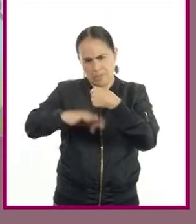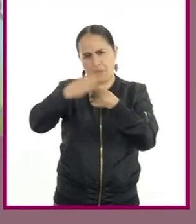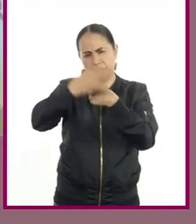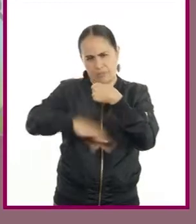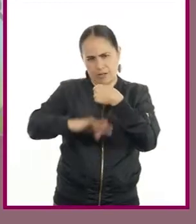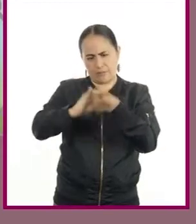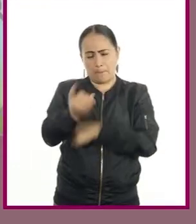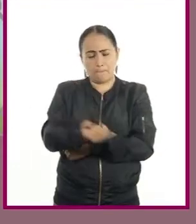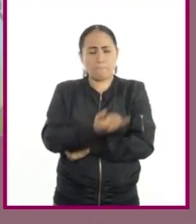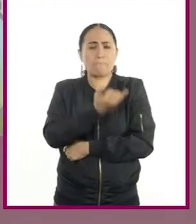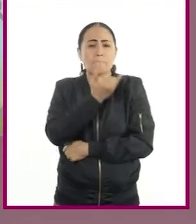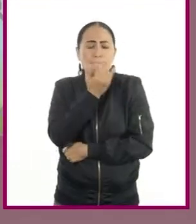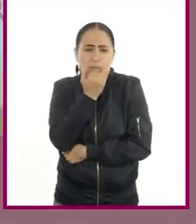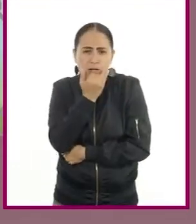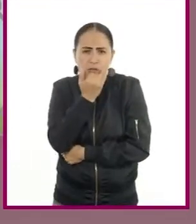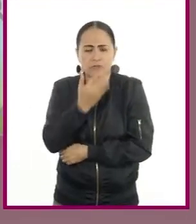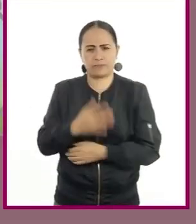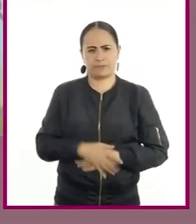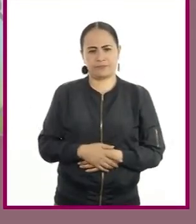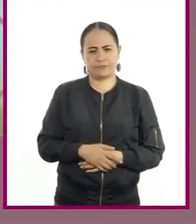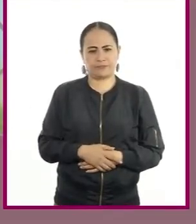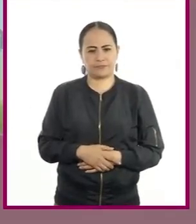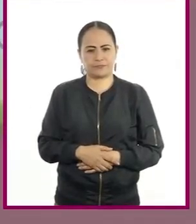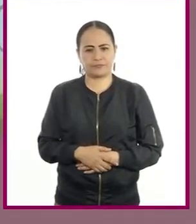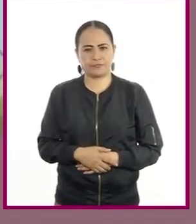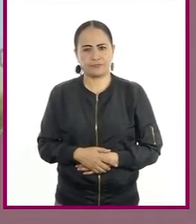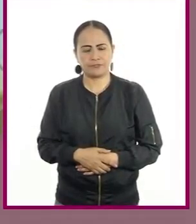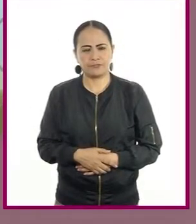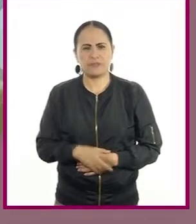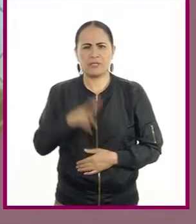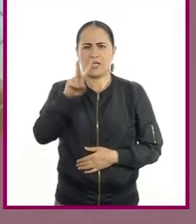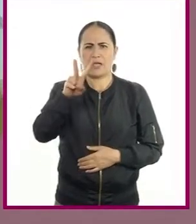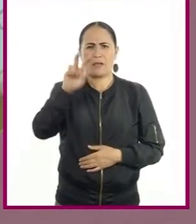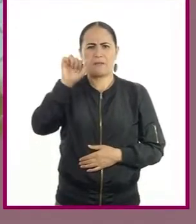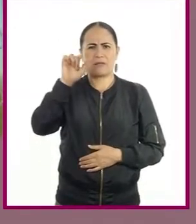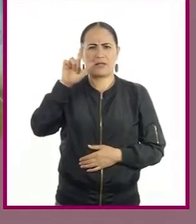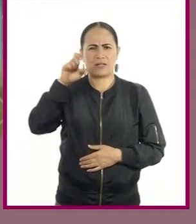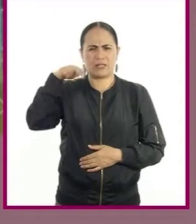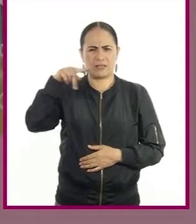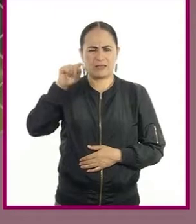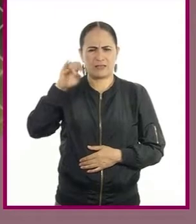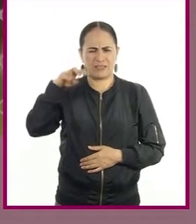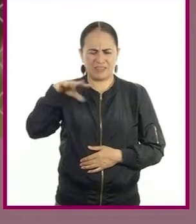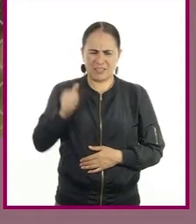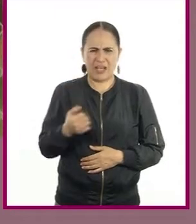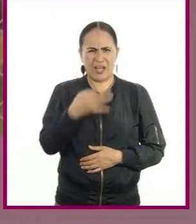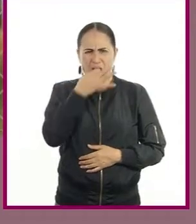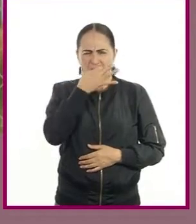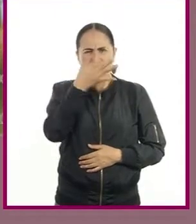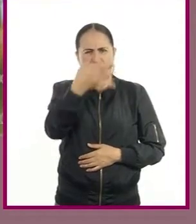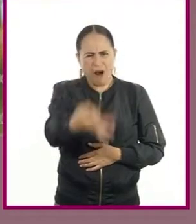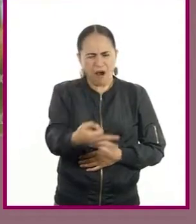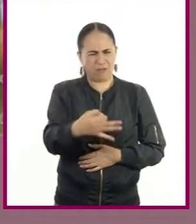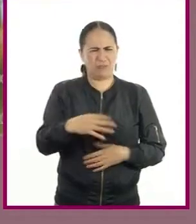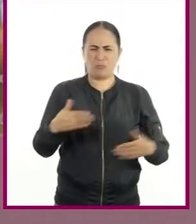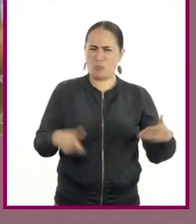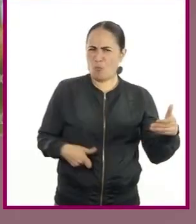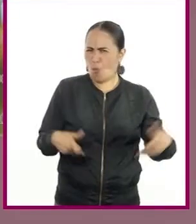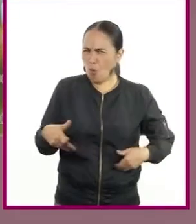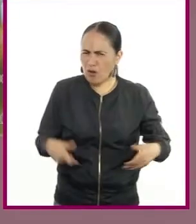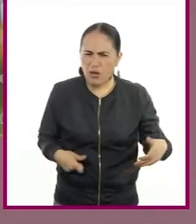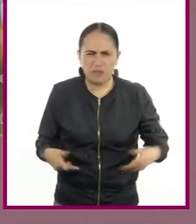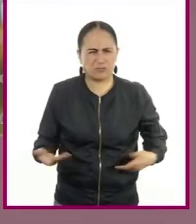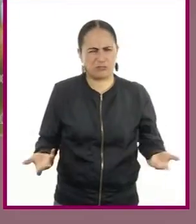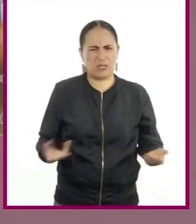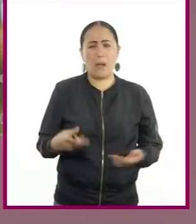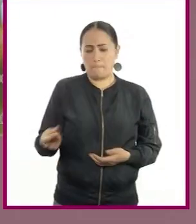las molestias que ello le ocasiona. A Valentina la noticia la dejó muy molesta. Tampoco Rufo estaba